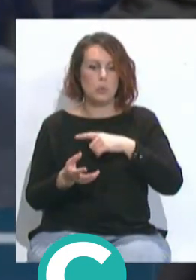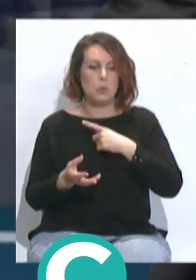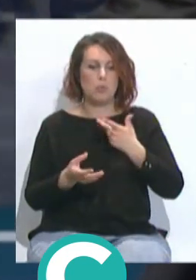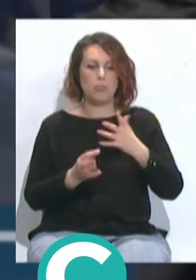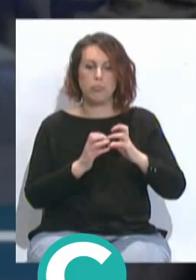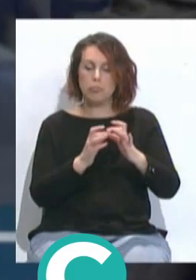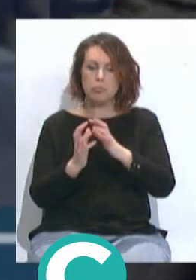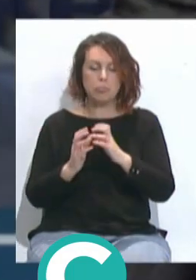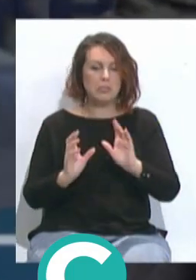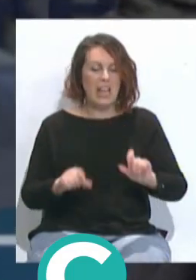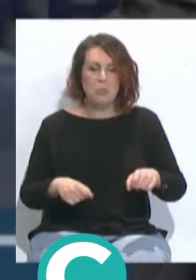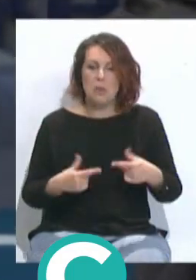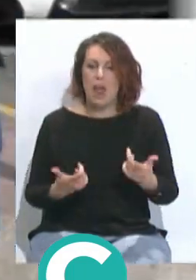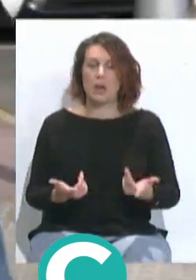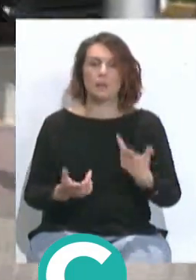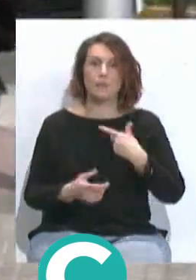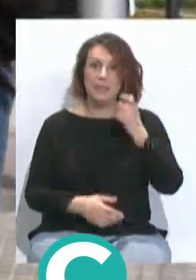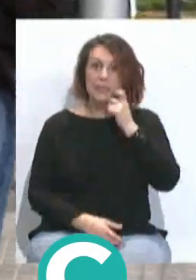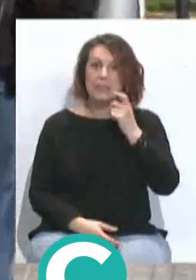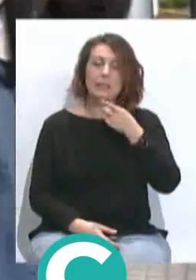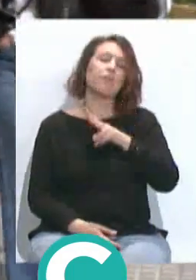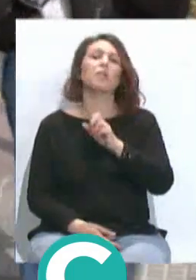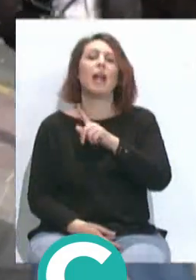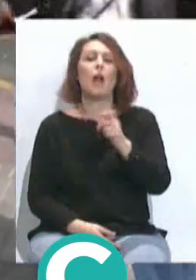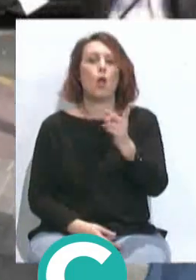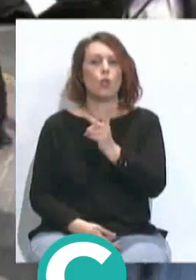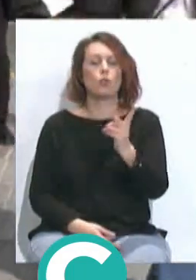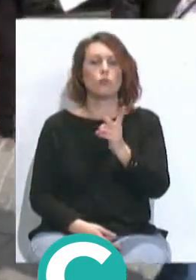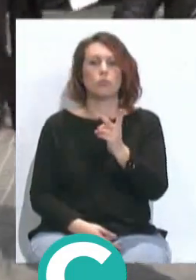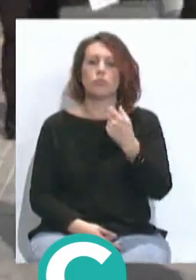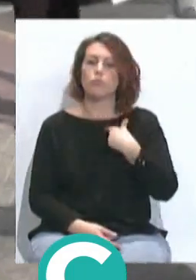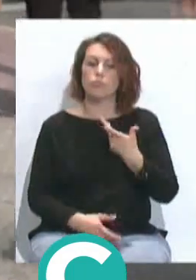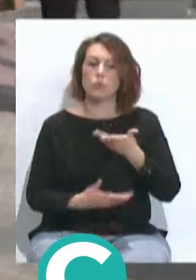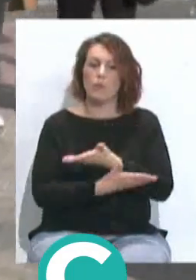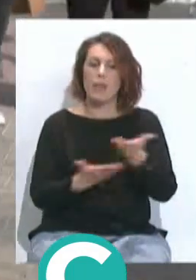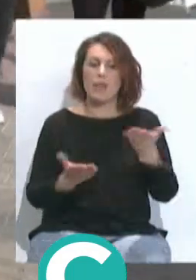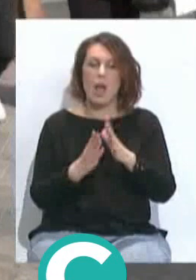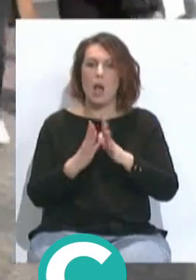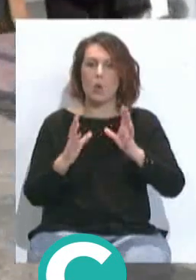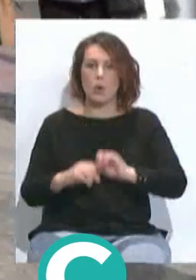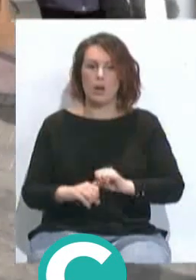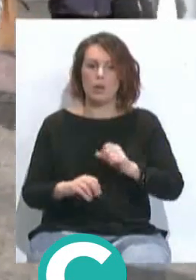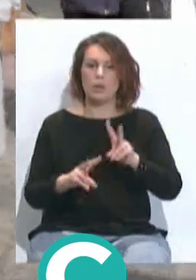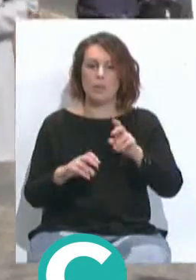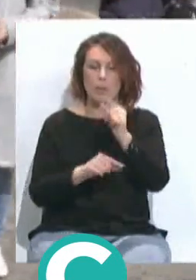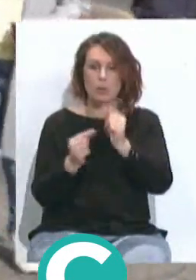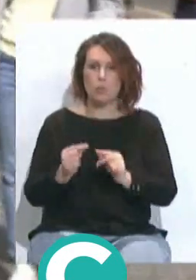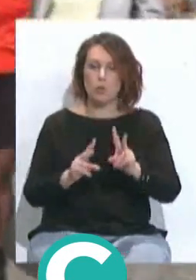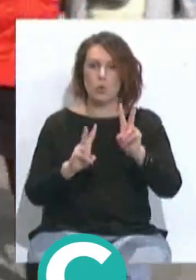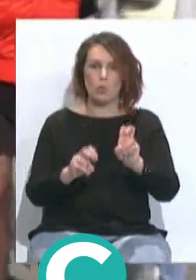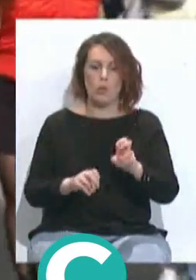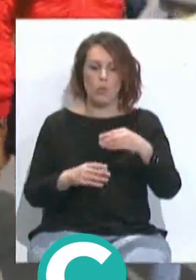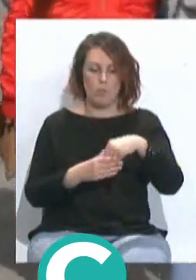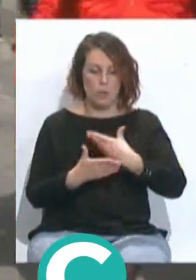con esta naturalidad tanto José María González como Martín Vila han trasladado su confianza en el acuerdo en torno a los nuevos presupuestos